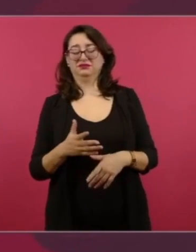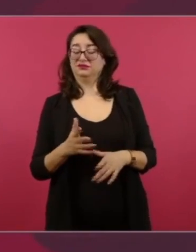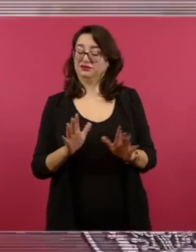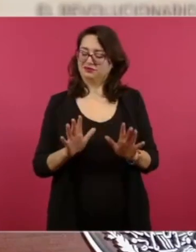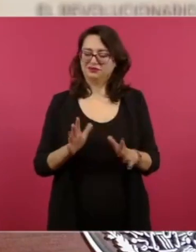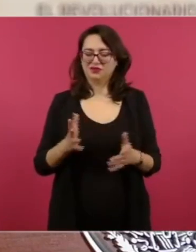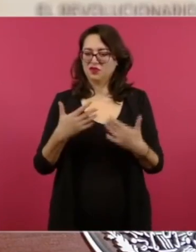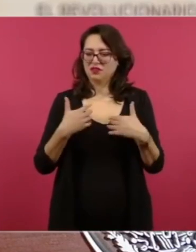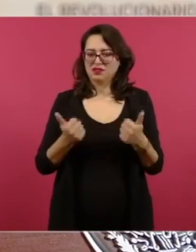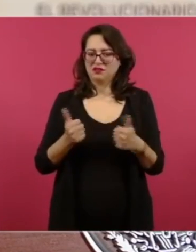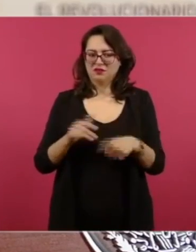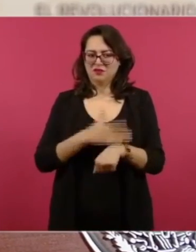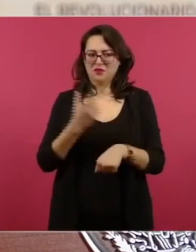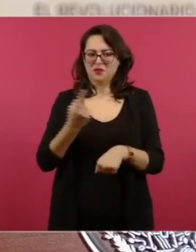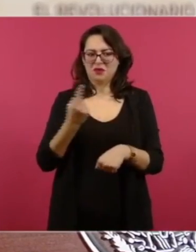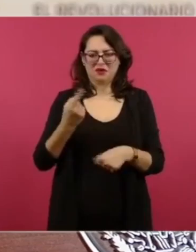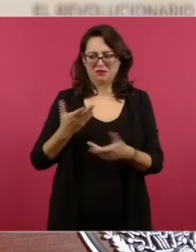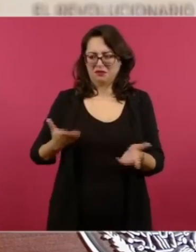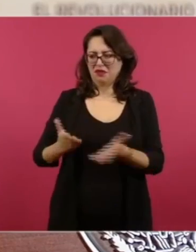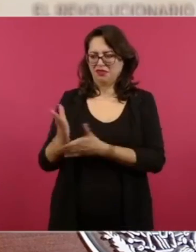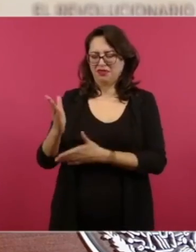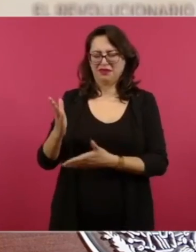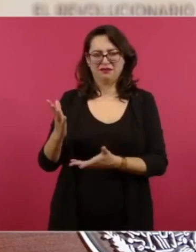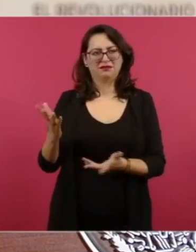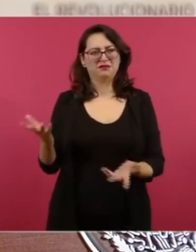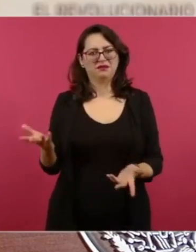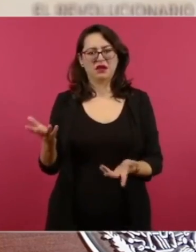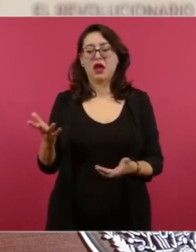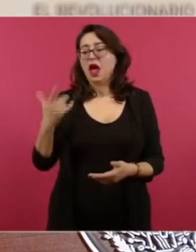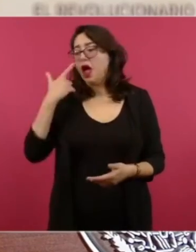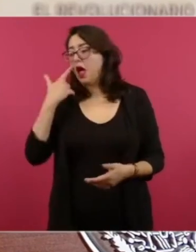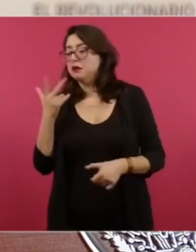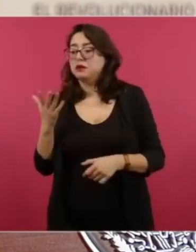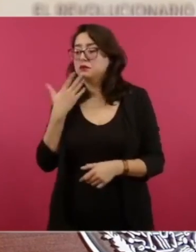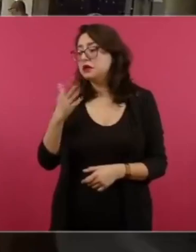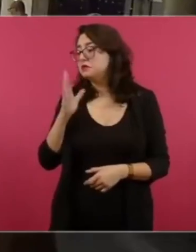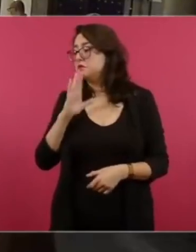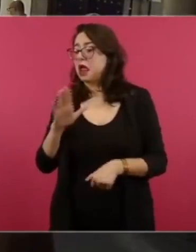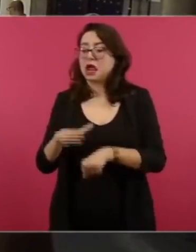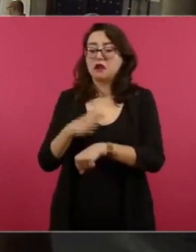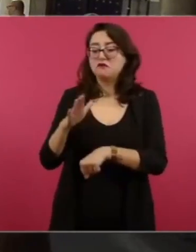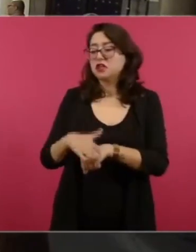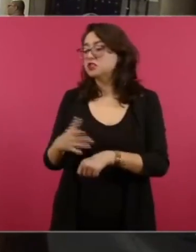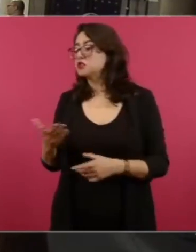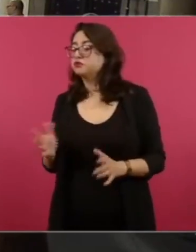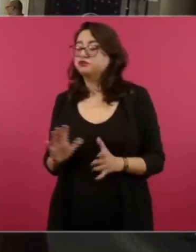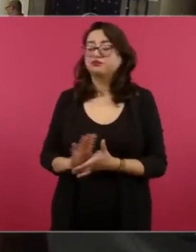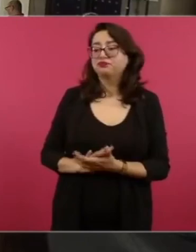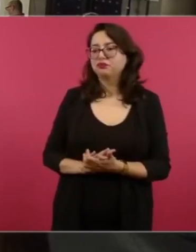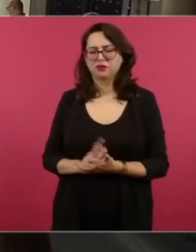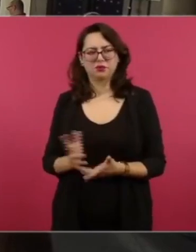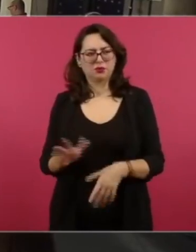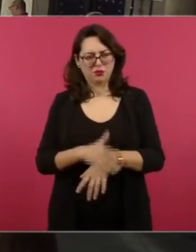países, porque eso es injerencismo, porque ellos son los que califican, ¿no? A ver quién se porta bien, quién se porta